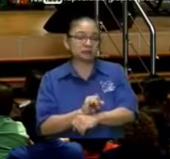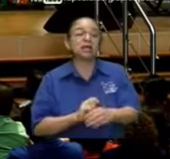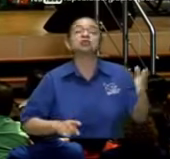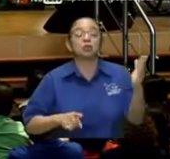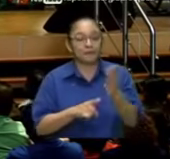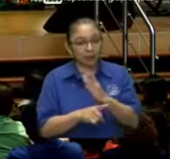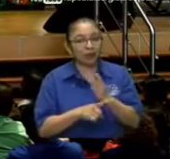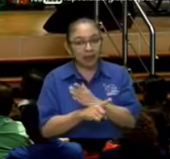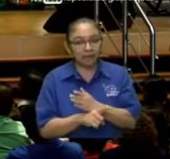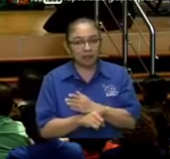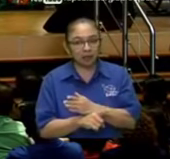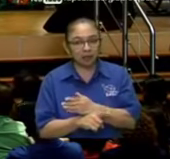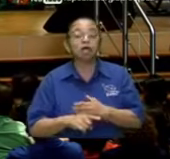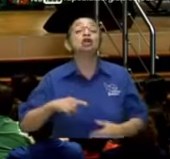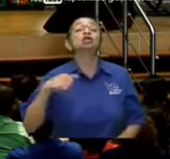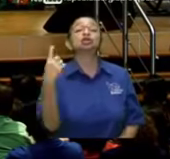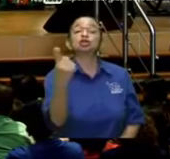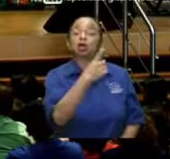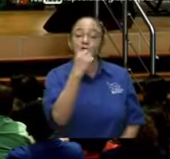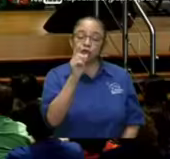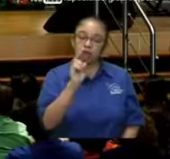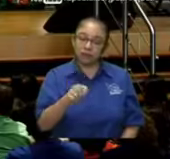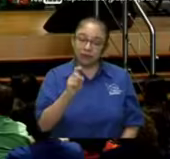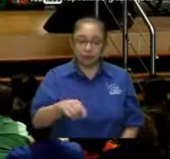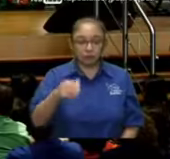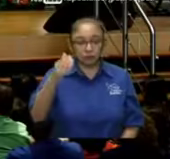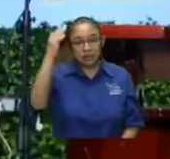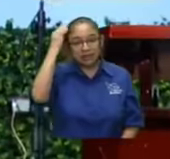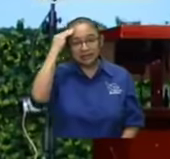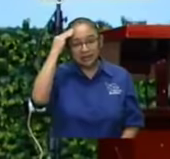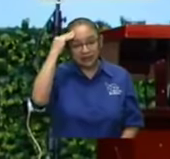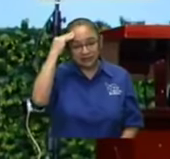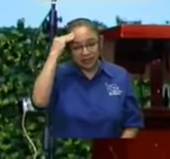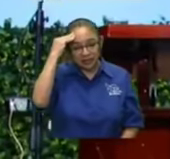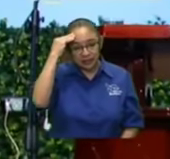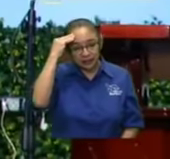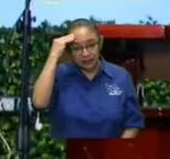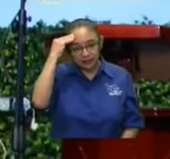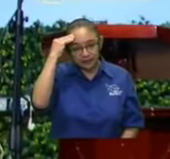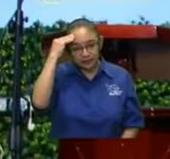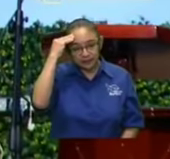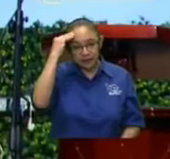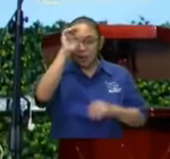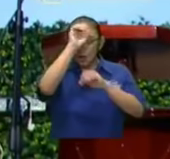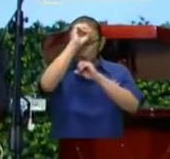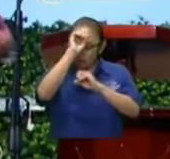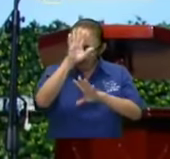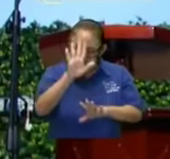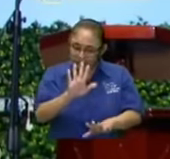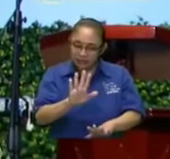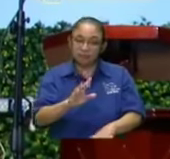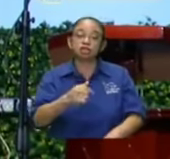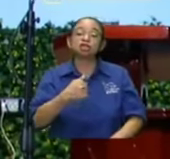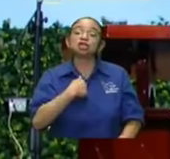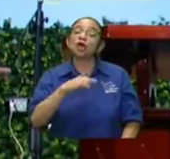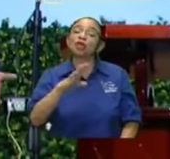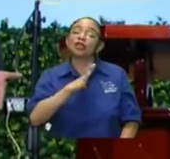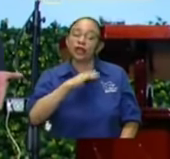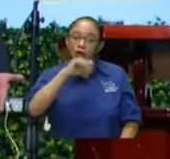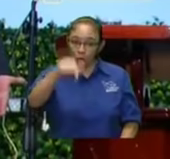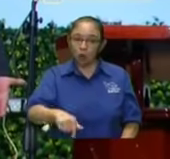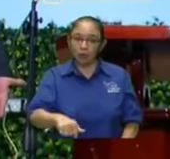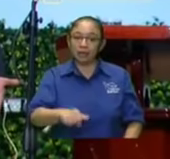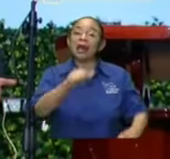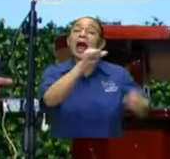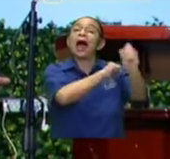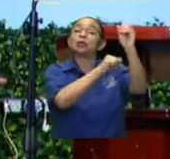Y todos tenemos que saber vivir bajo la autoridad, en medio de la autoridad. Por ejemplo, aquí yo tengo una autoridad delegada para